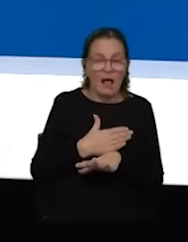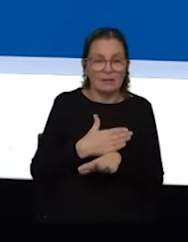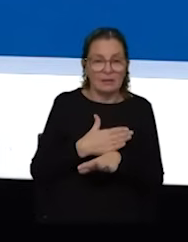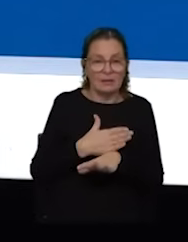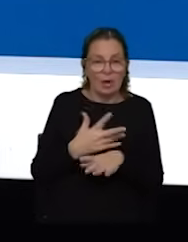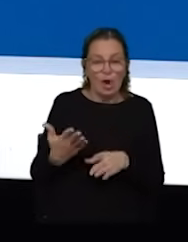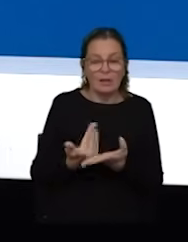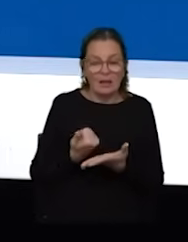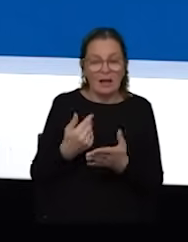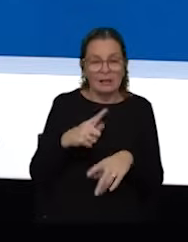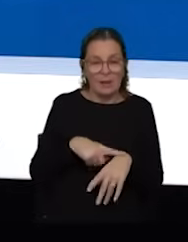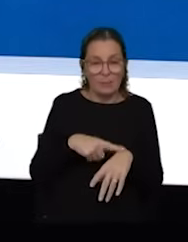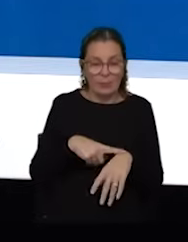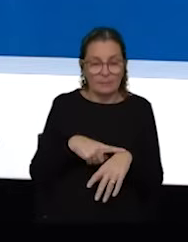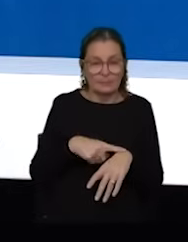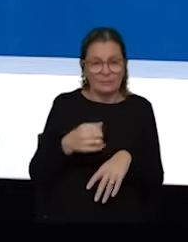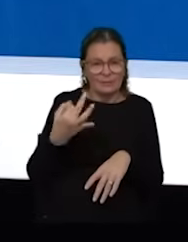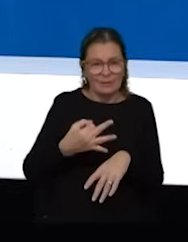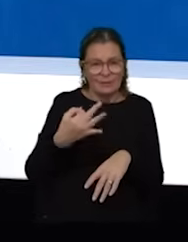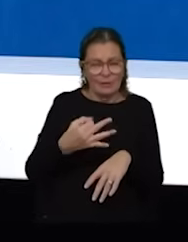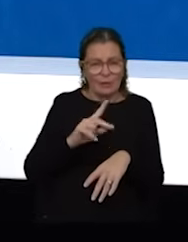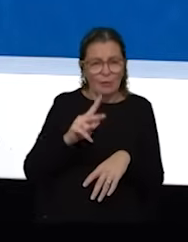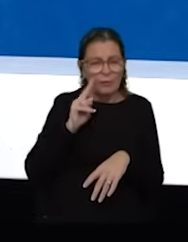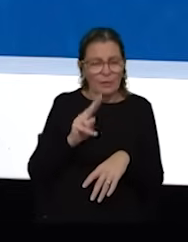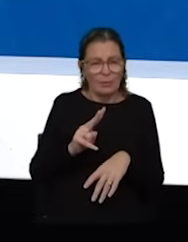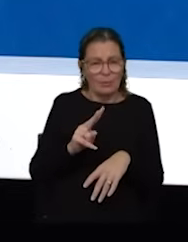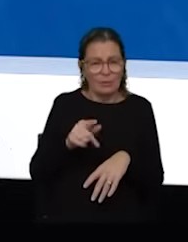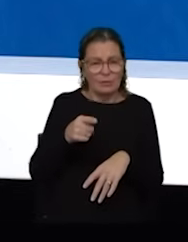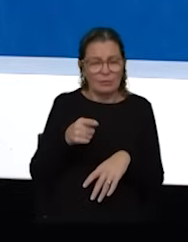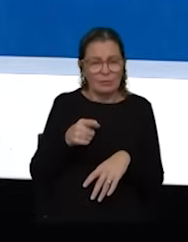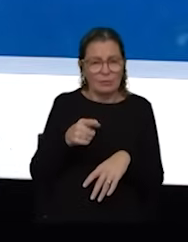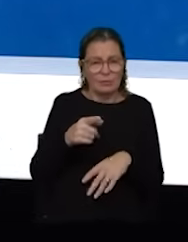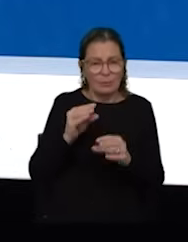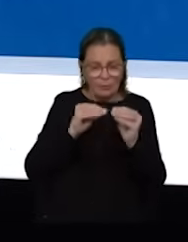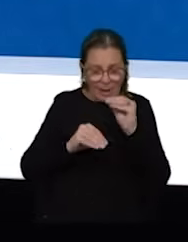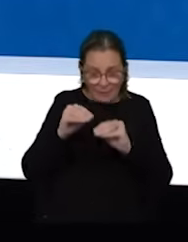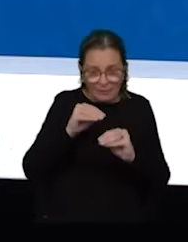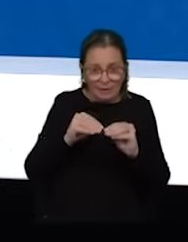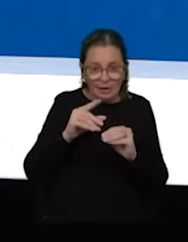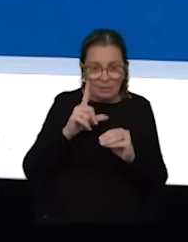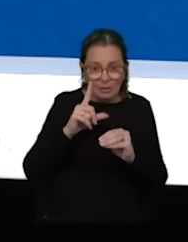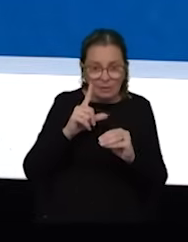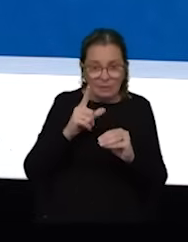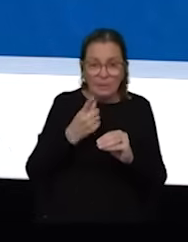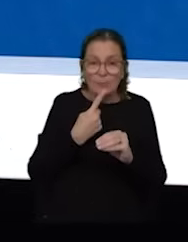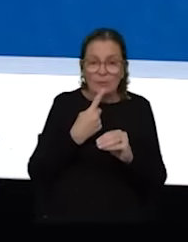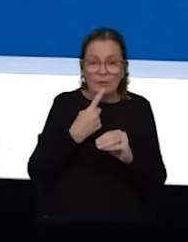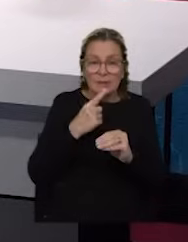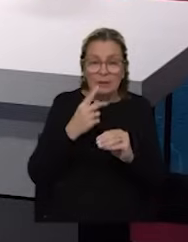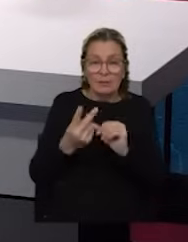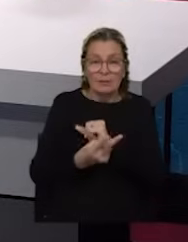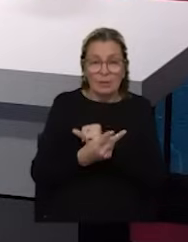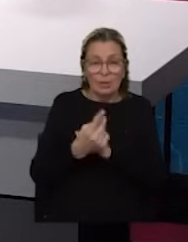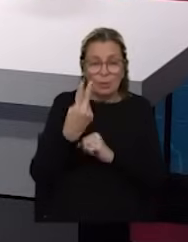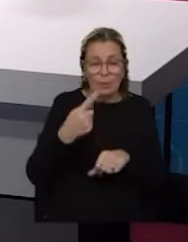anticipada entonces de verdad no vemos que haya una planificación a largo plazo de lo que es la política de seguridad me